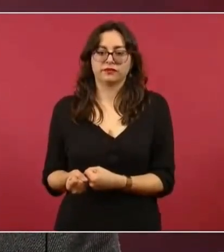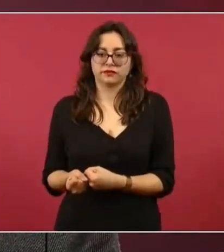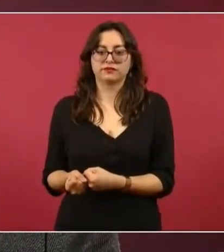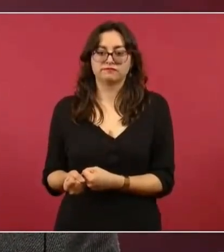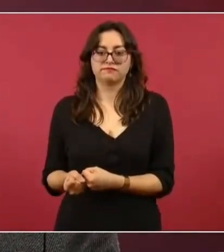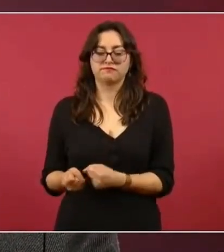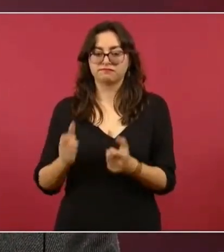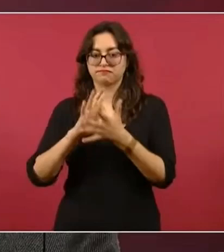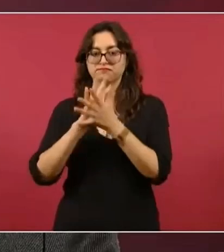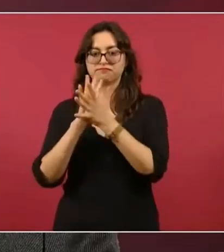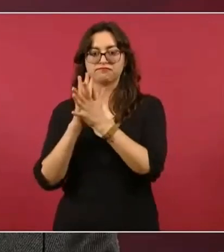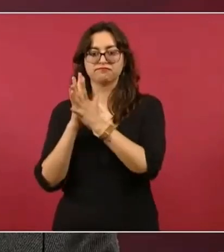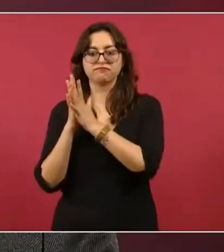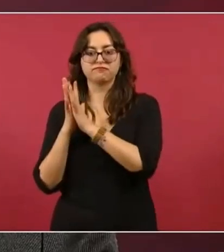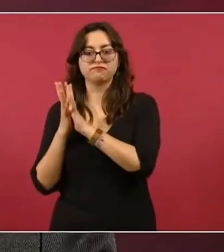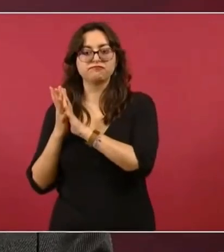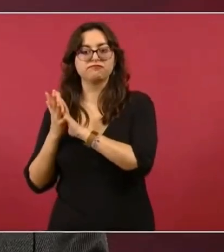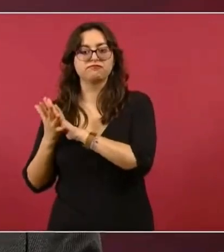transformación.